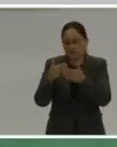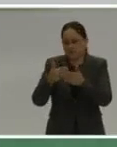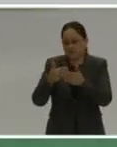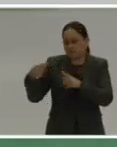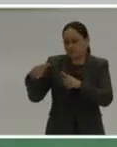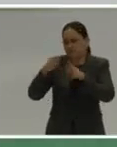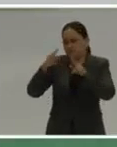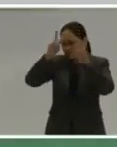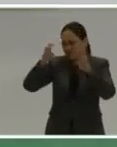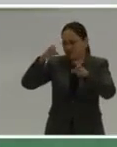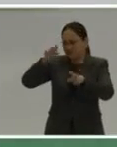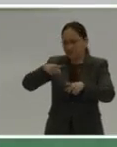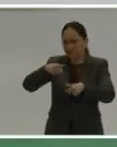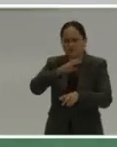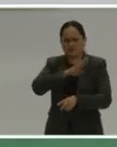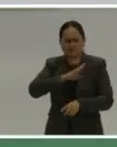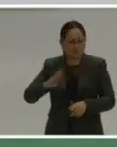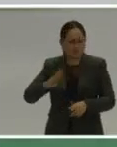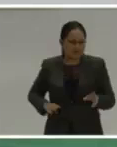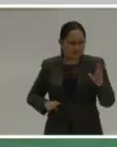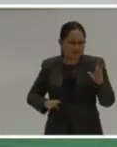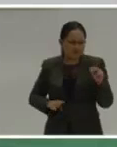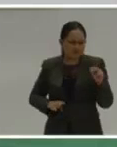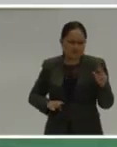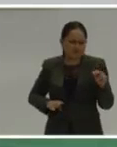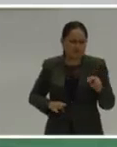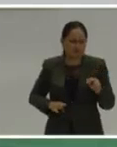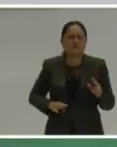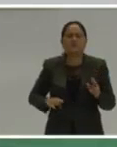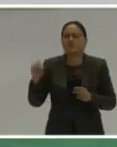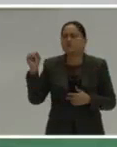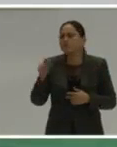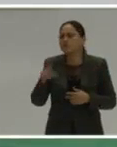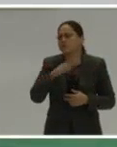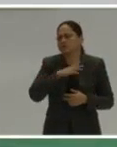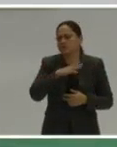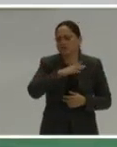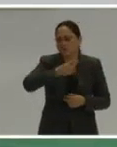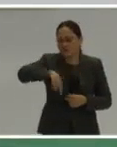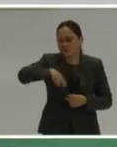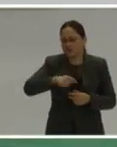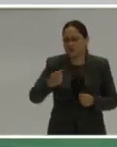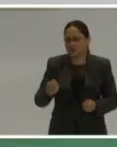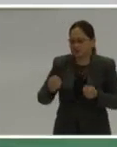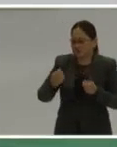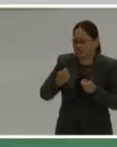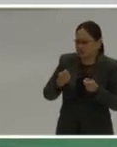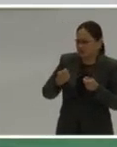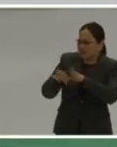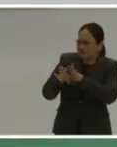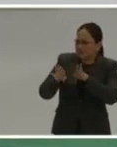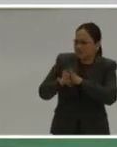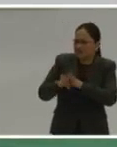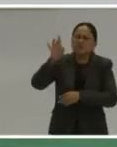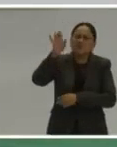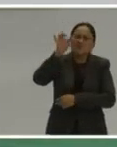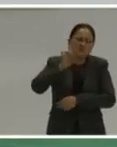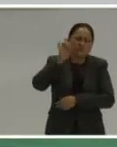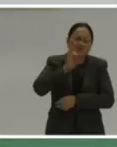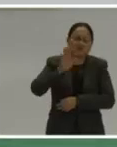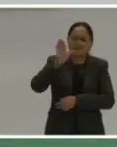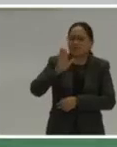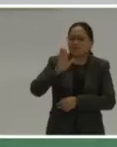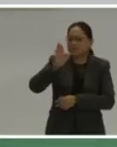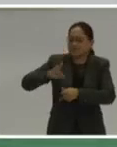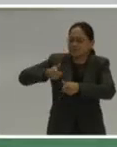de municipio, ¿verdad? Porque están en los cargos y como las mujeres son las que controlan más